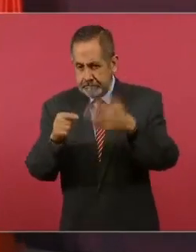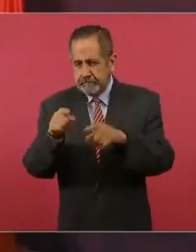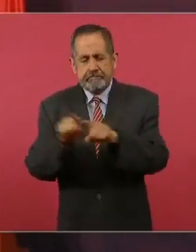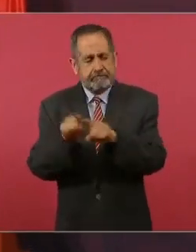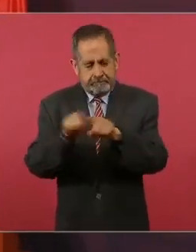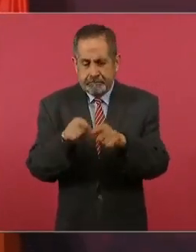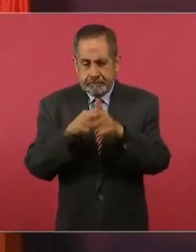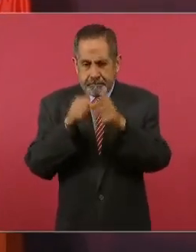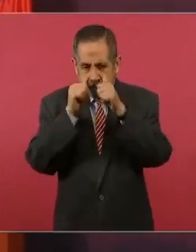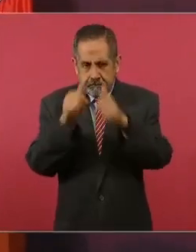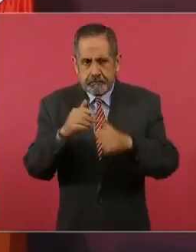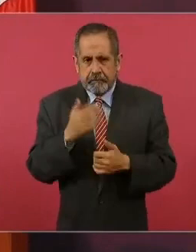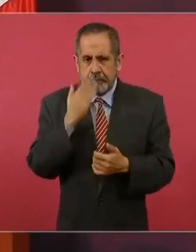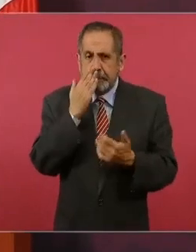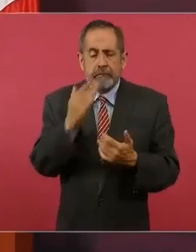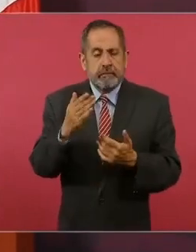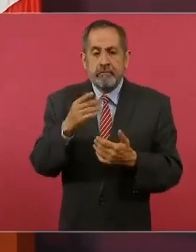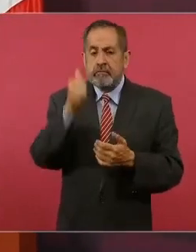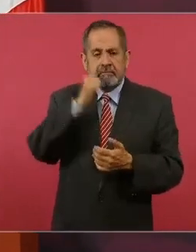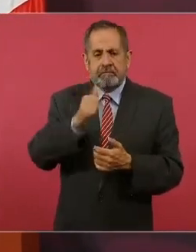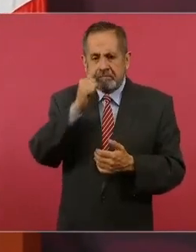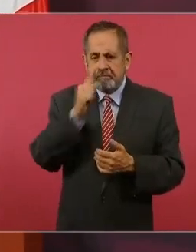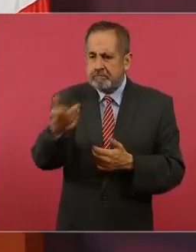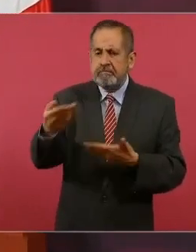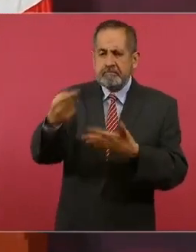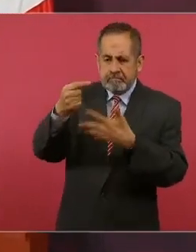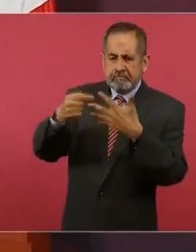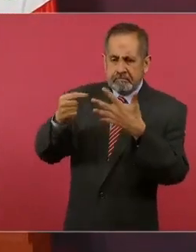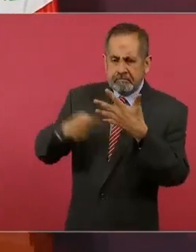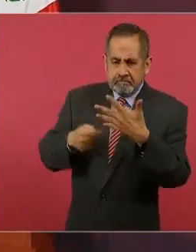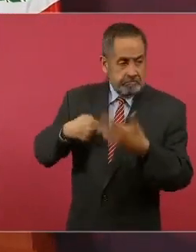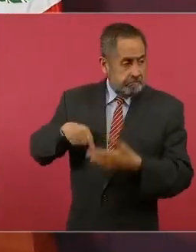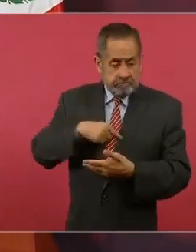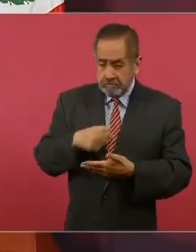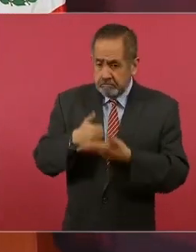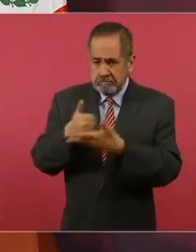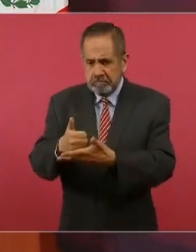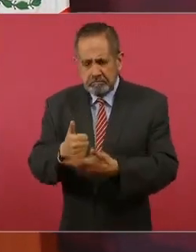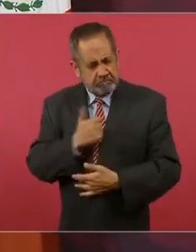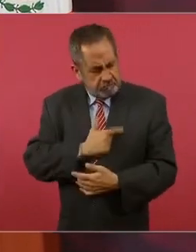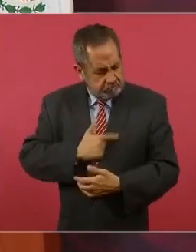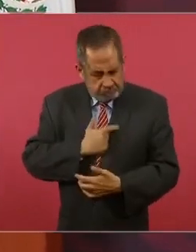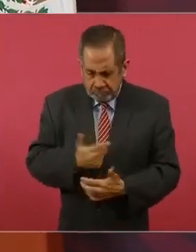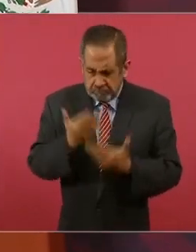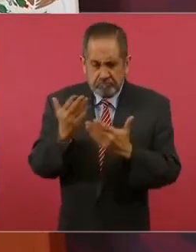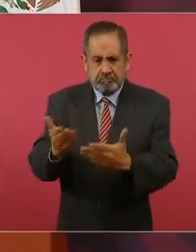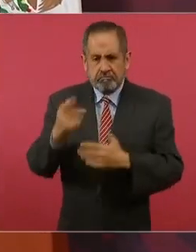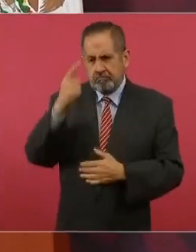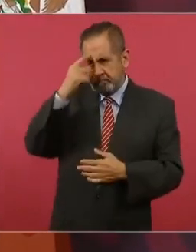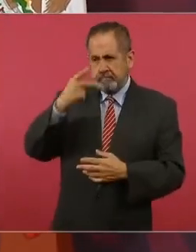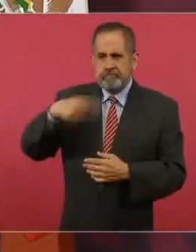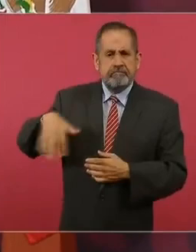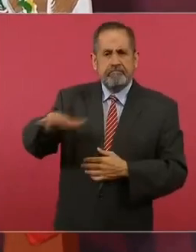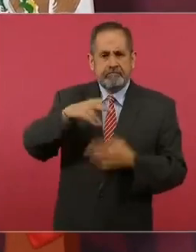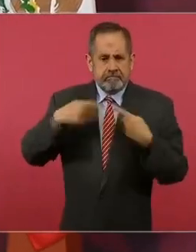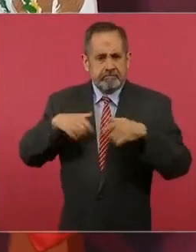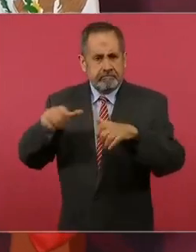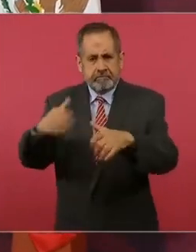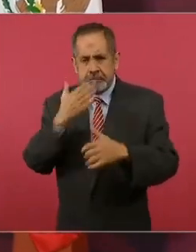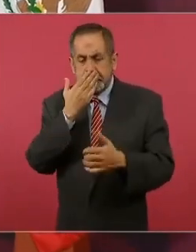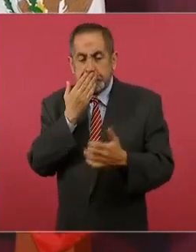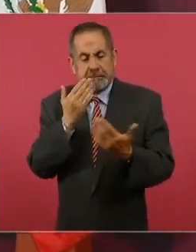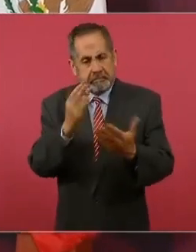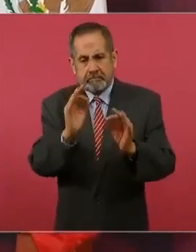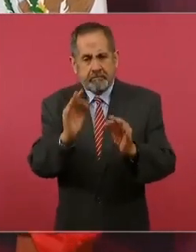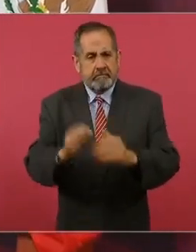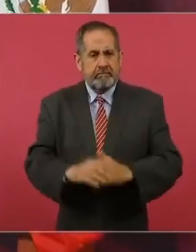¿sí? Y adelante, todo lo que podamos ayudar, ¿sí?, a la gente. Ustedes